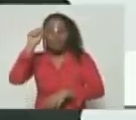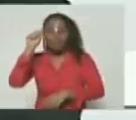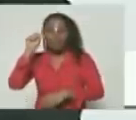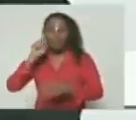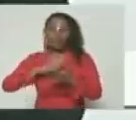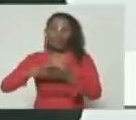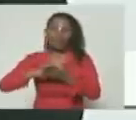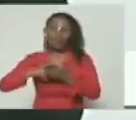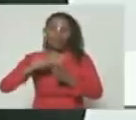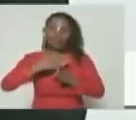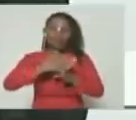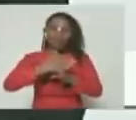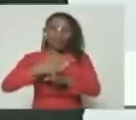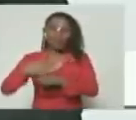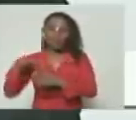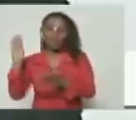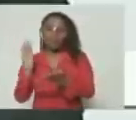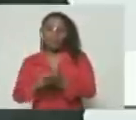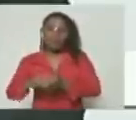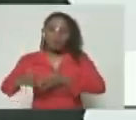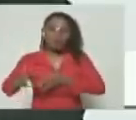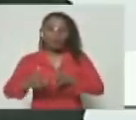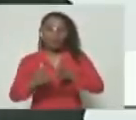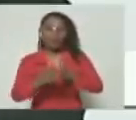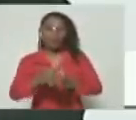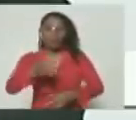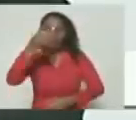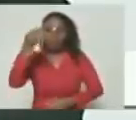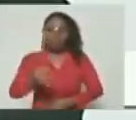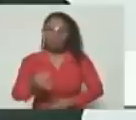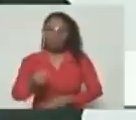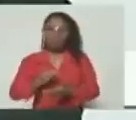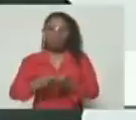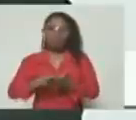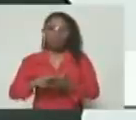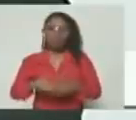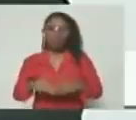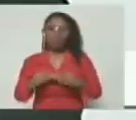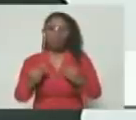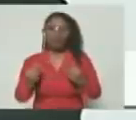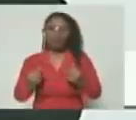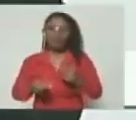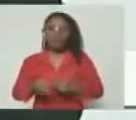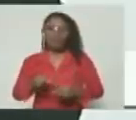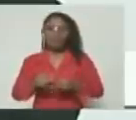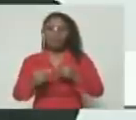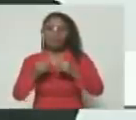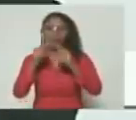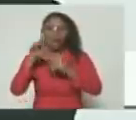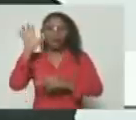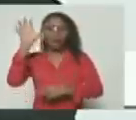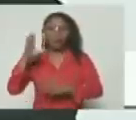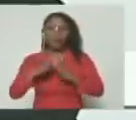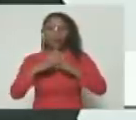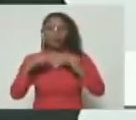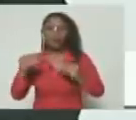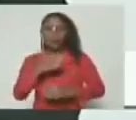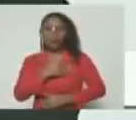van a poner en la dirección correcta a la recuperación, a la construcción del país que todos